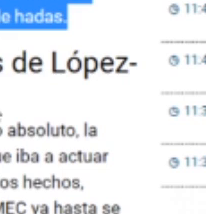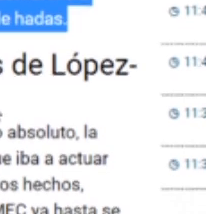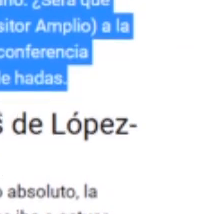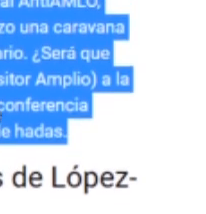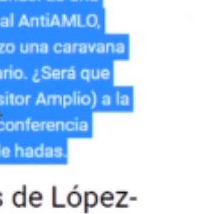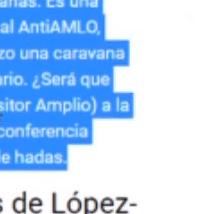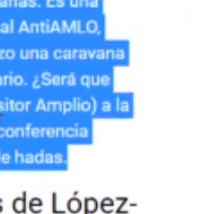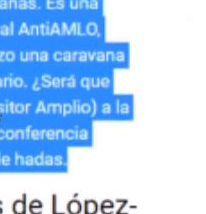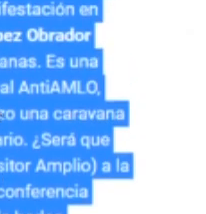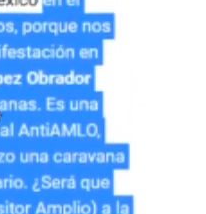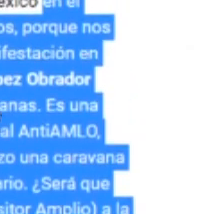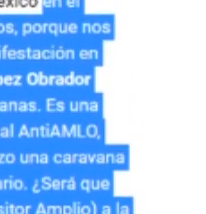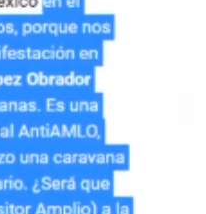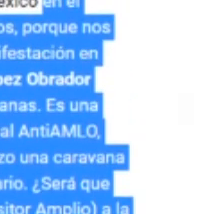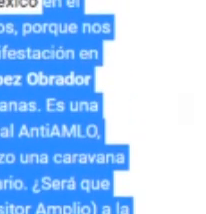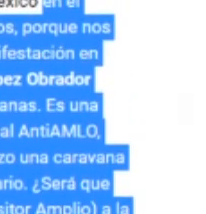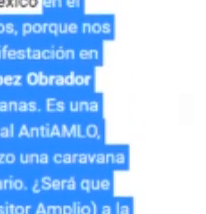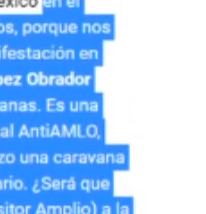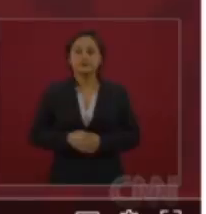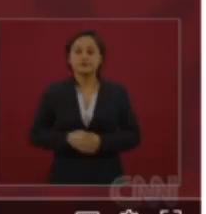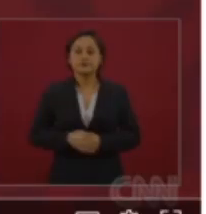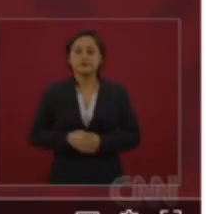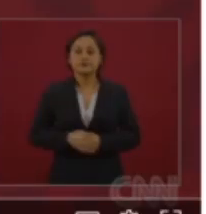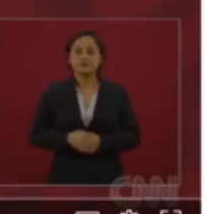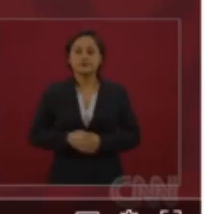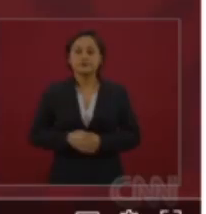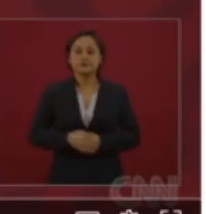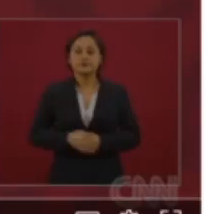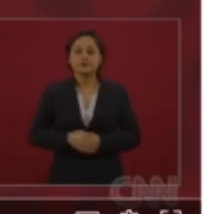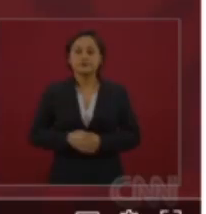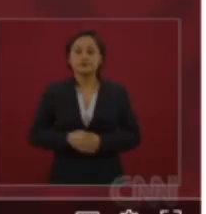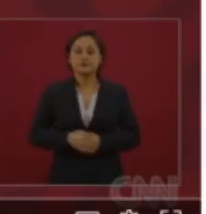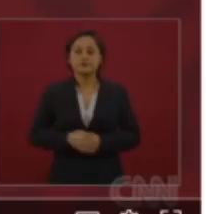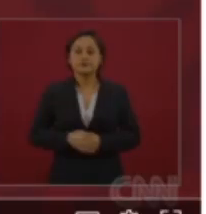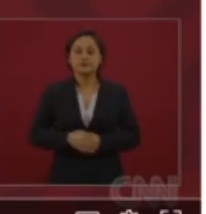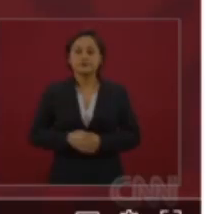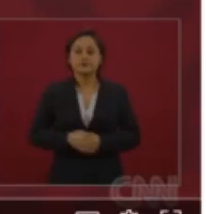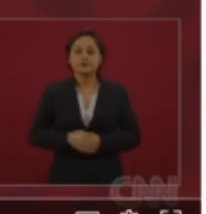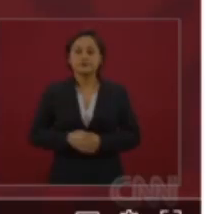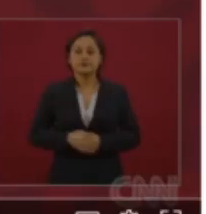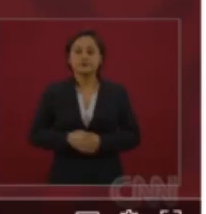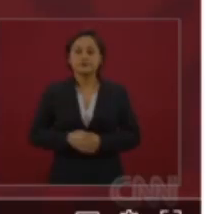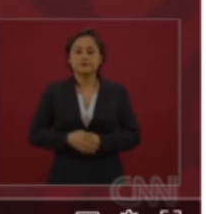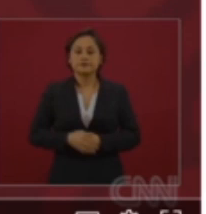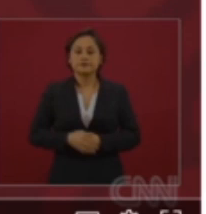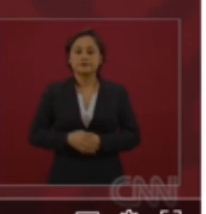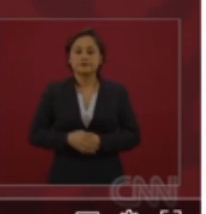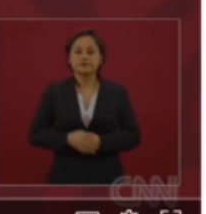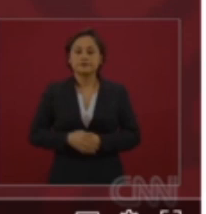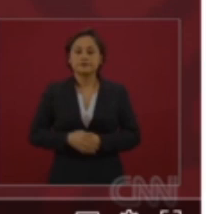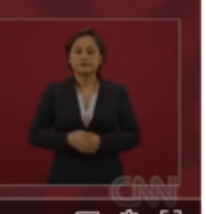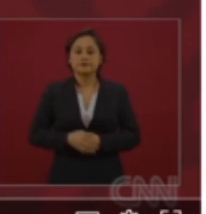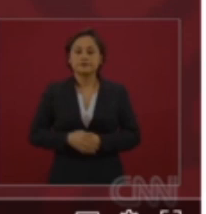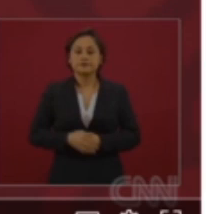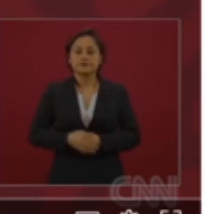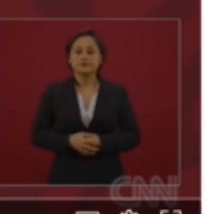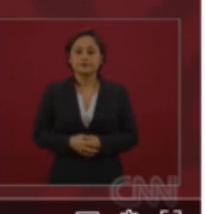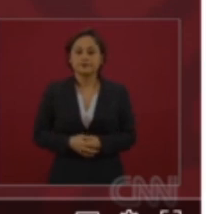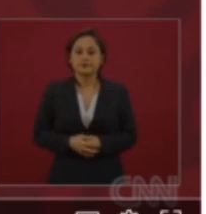la otra se dice que es un cuento de hadas. Vamos a ver de qué habla con lo que dijo López Obrador en la mañanera.